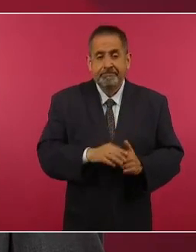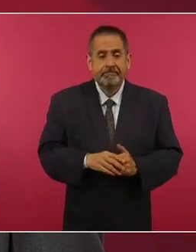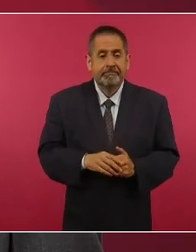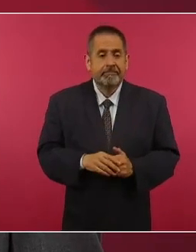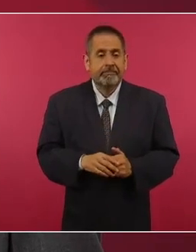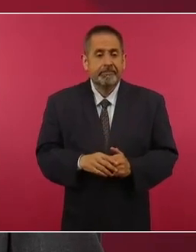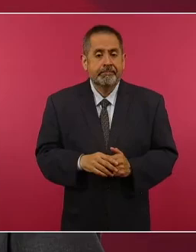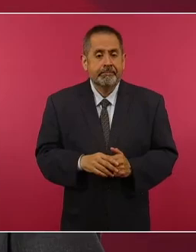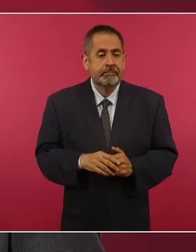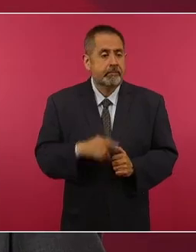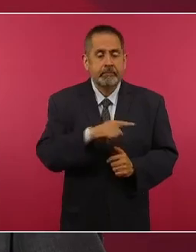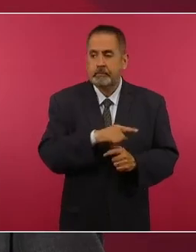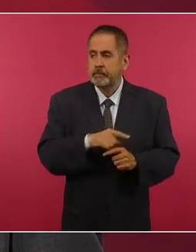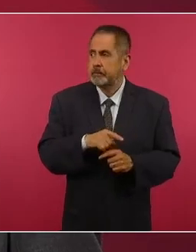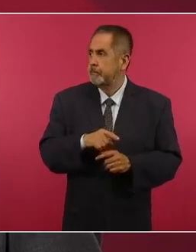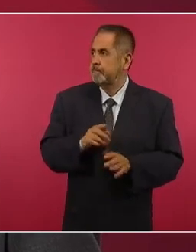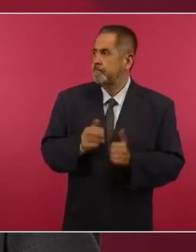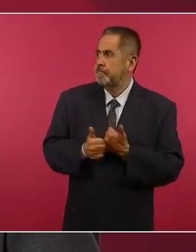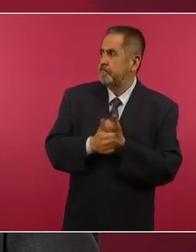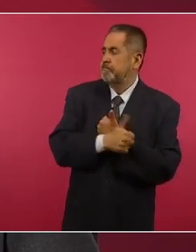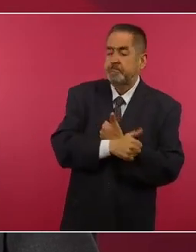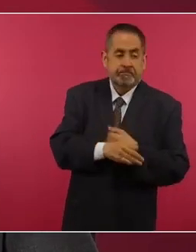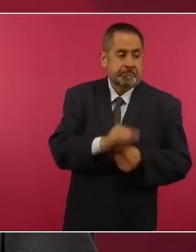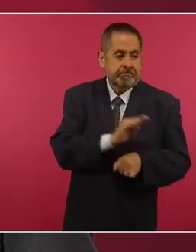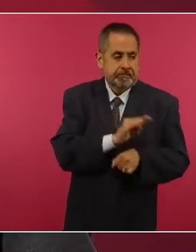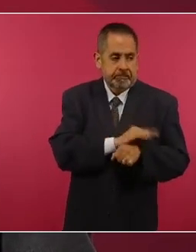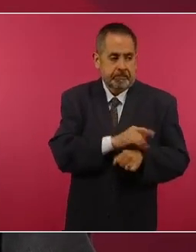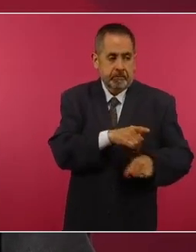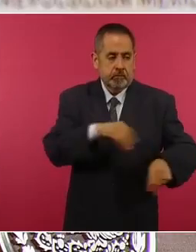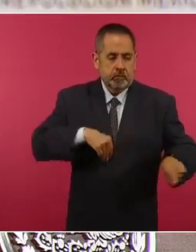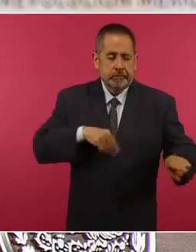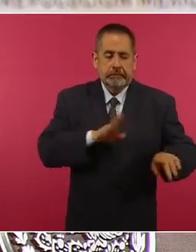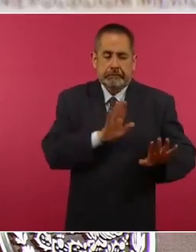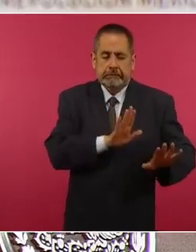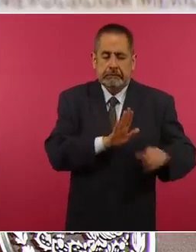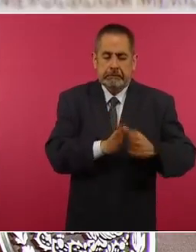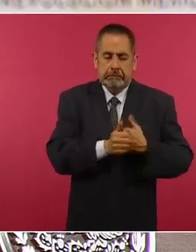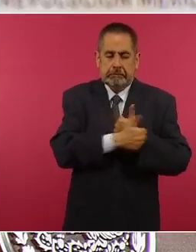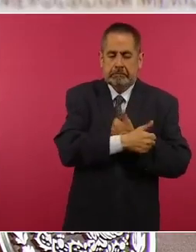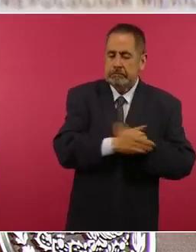los que encubrieron a los responsables,